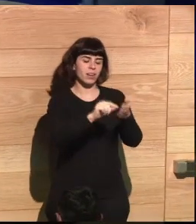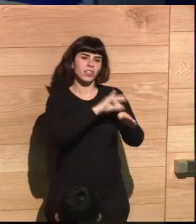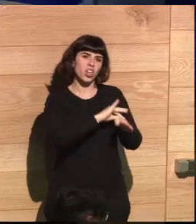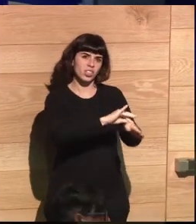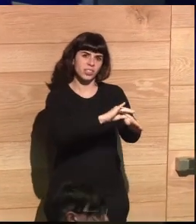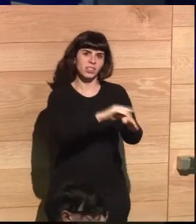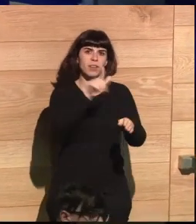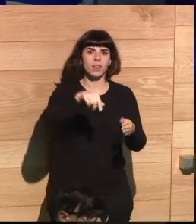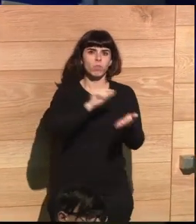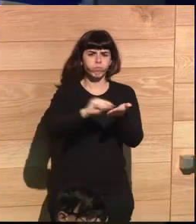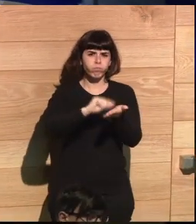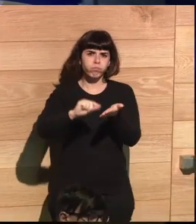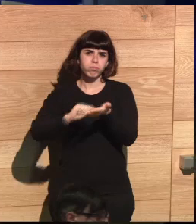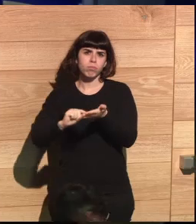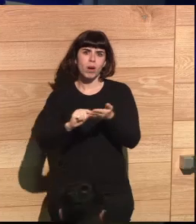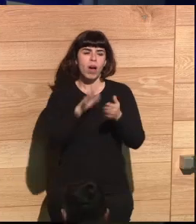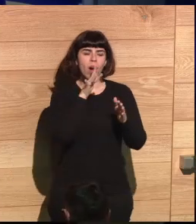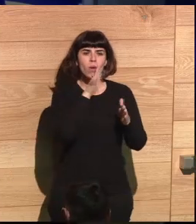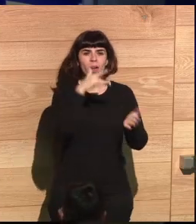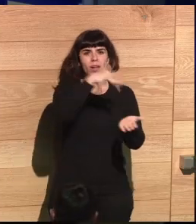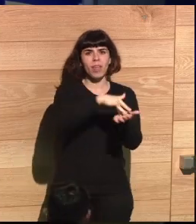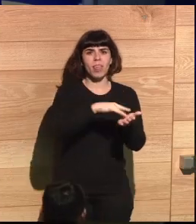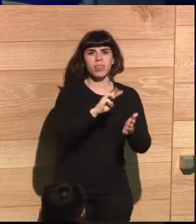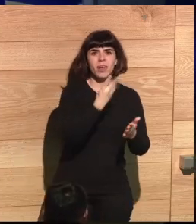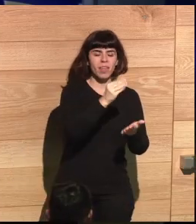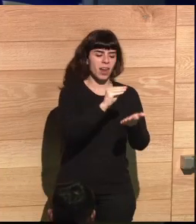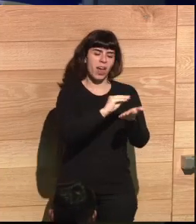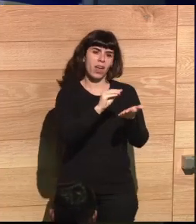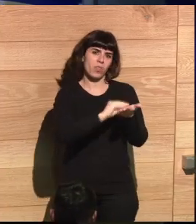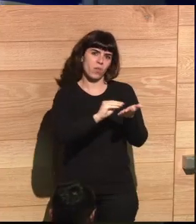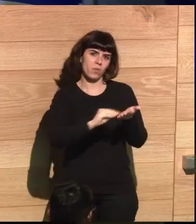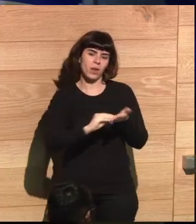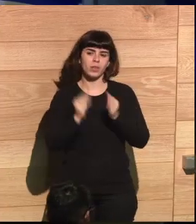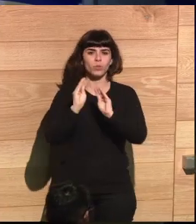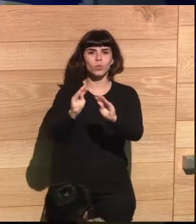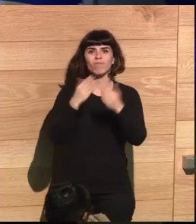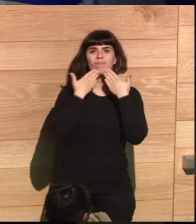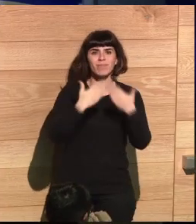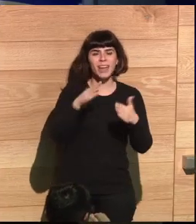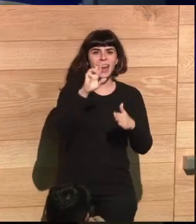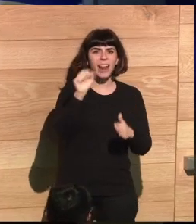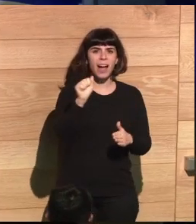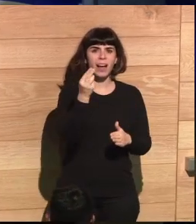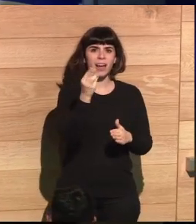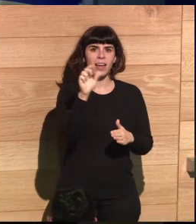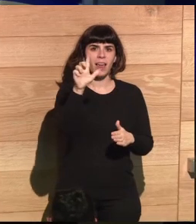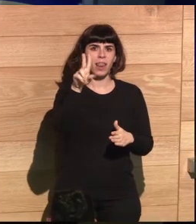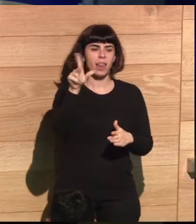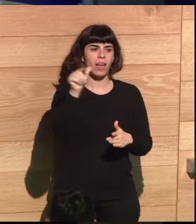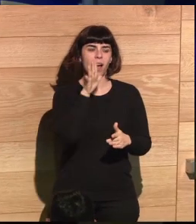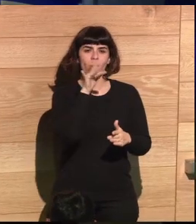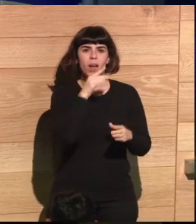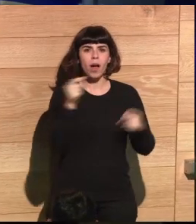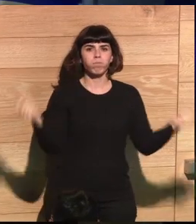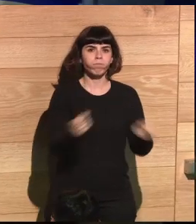escritora, está en plena promoción de su tercera novela, Los Sabores Perdidos, así que gracias de verdad, Raquel, porque sabemos que estás con esa promoción, pero queremos